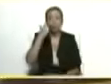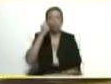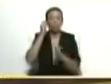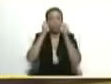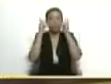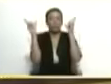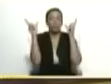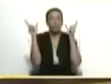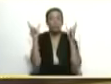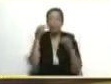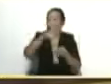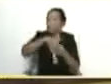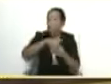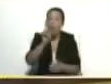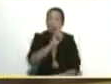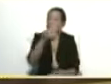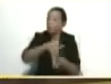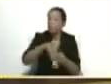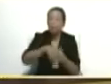gente que no fue a votar.